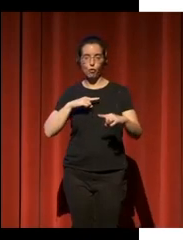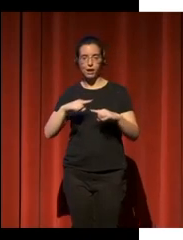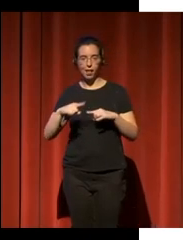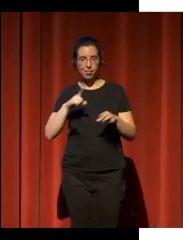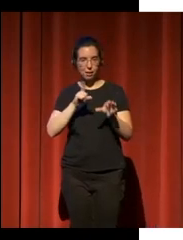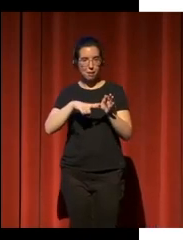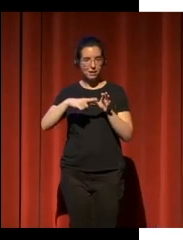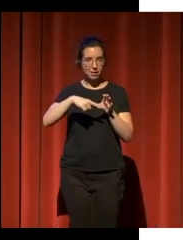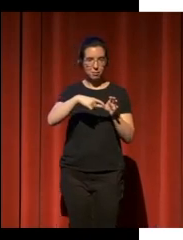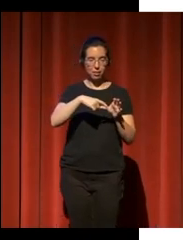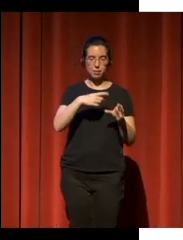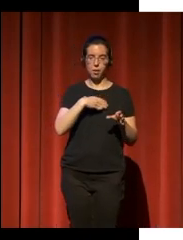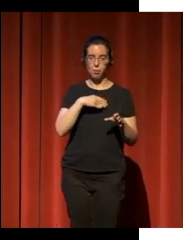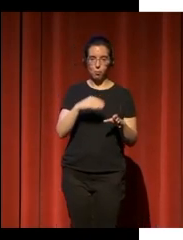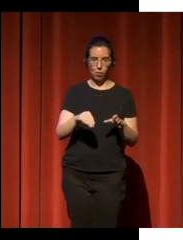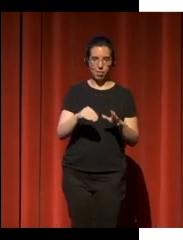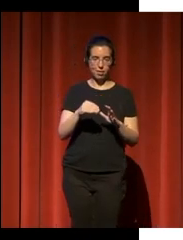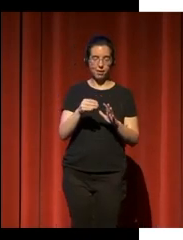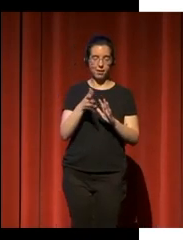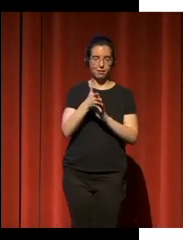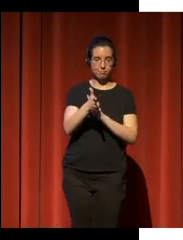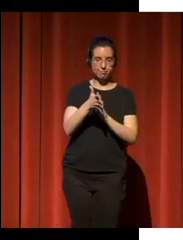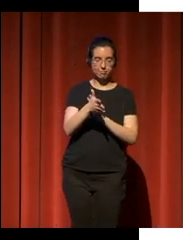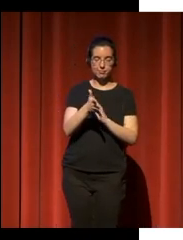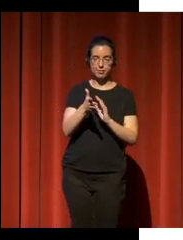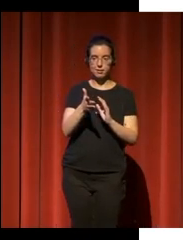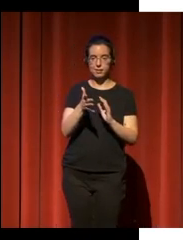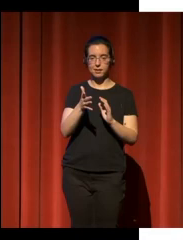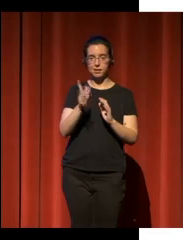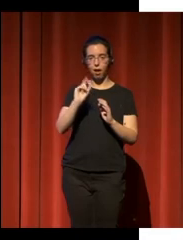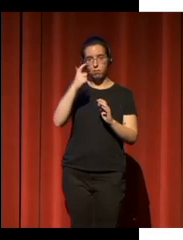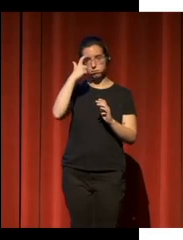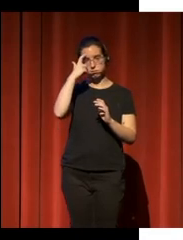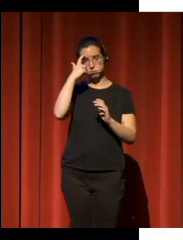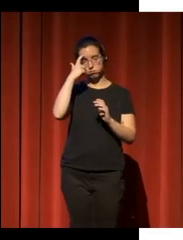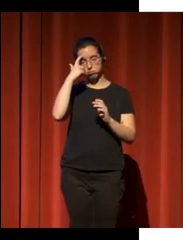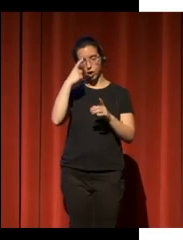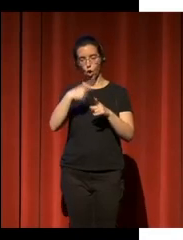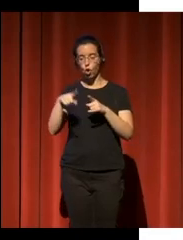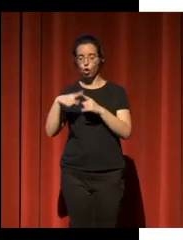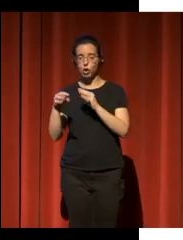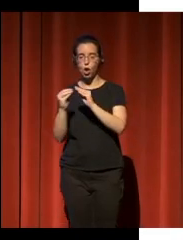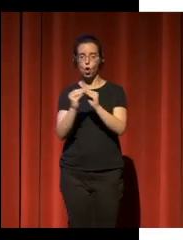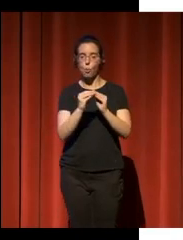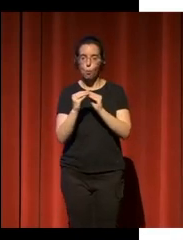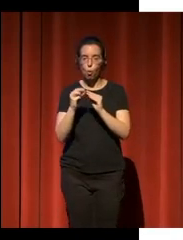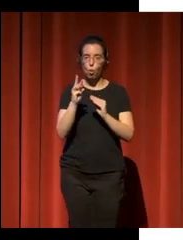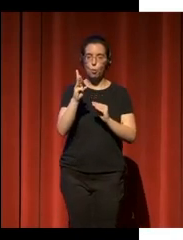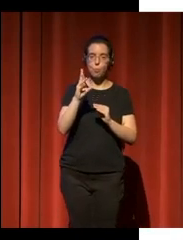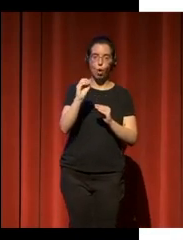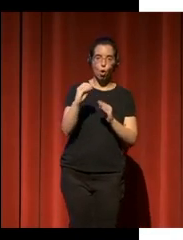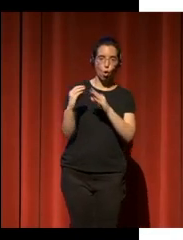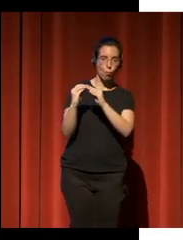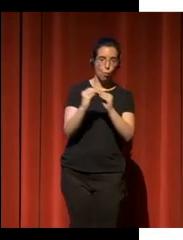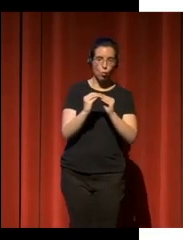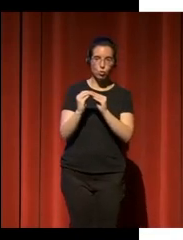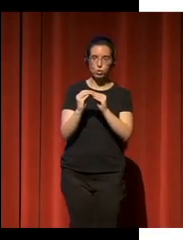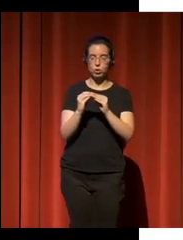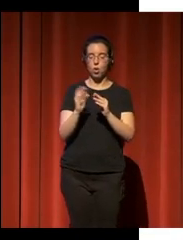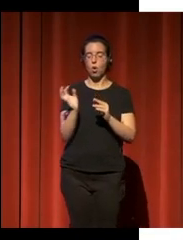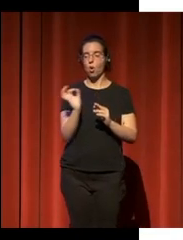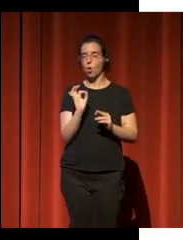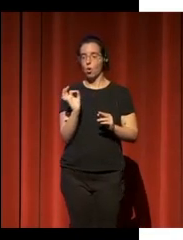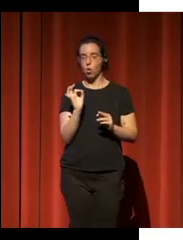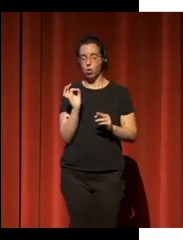participativa de esta también de esta idea de la gobernanza de los bienes comunes de lo común de lo procomún a la que aludía antes y también del